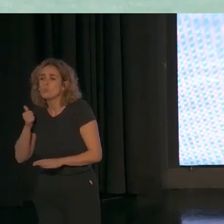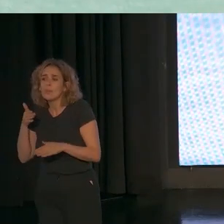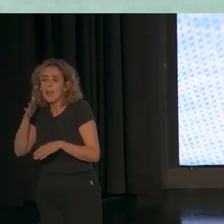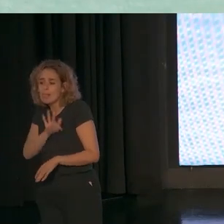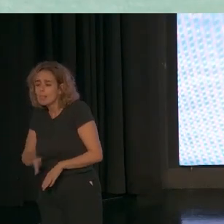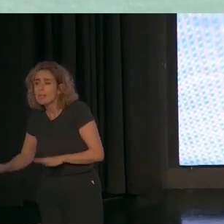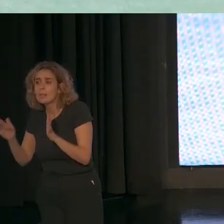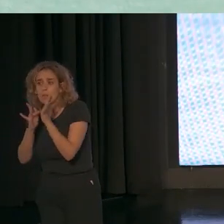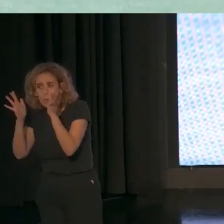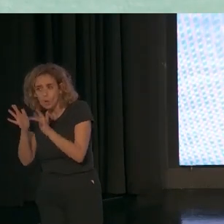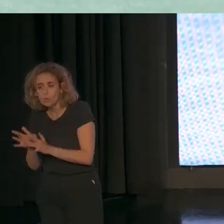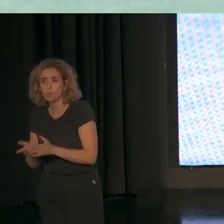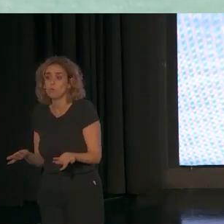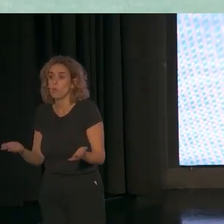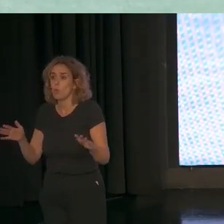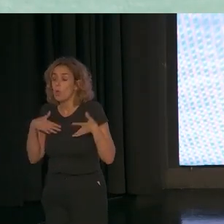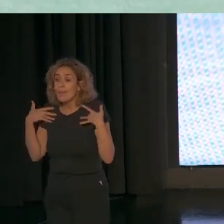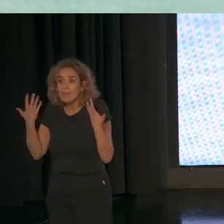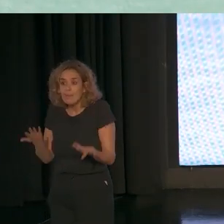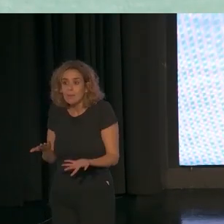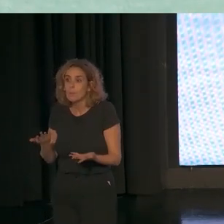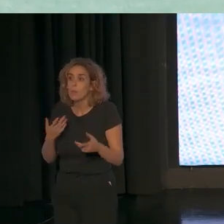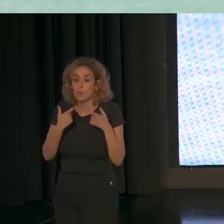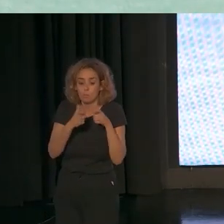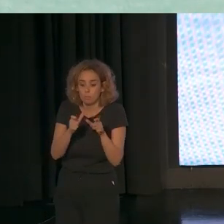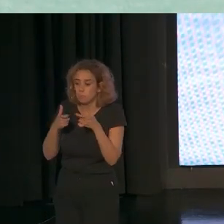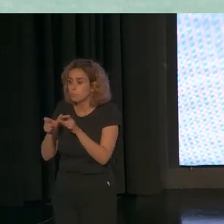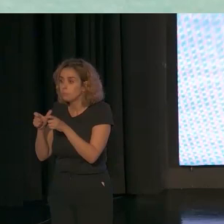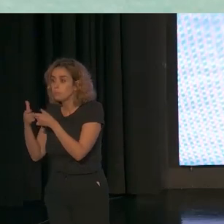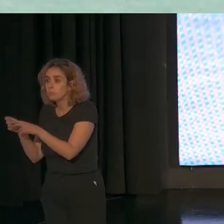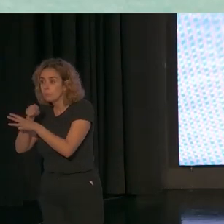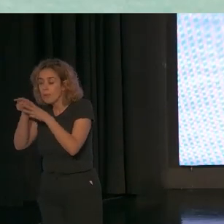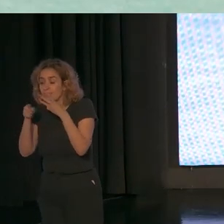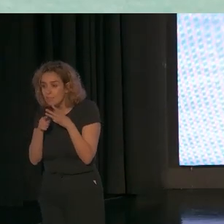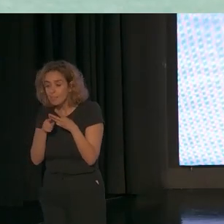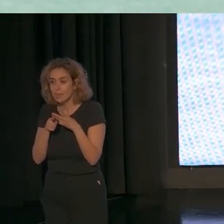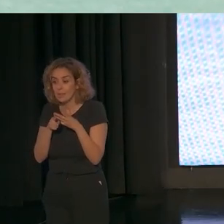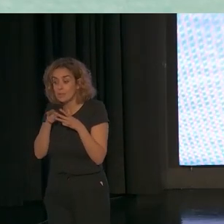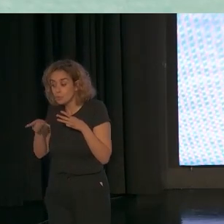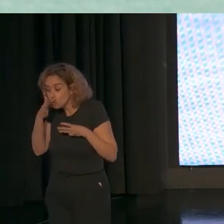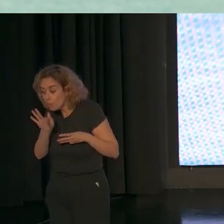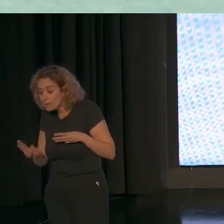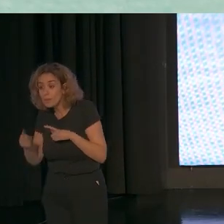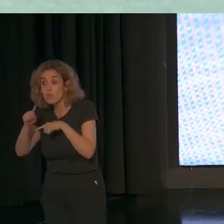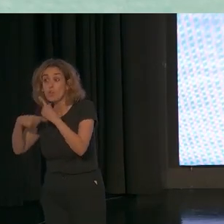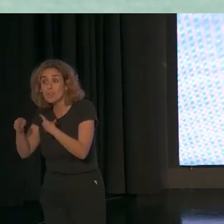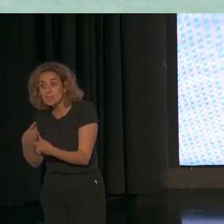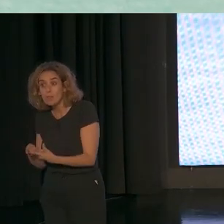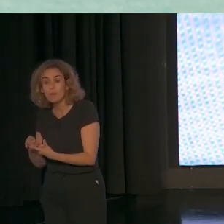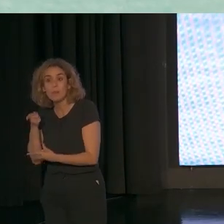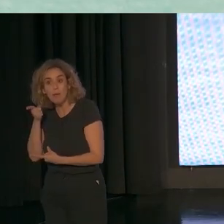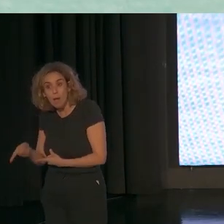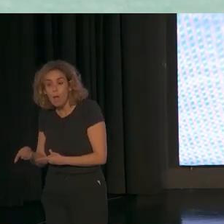Jesús y de repente desde los tres ámbitos de atención temprana sobre ese niño y sobre esa familia nos